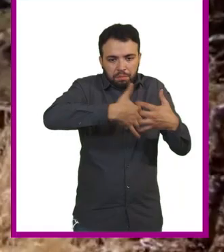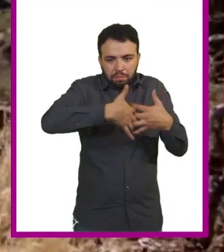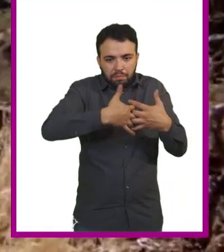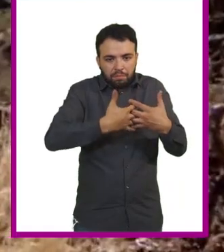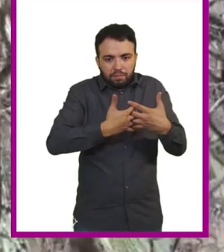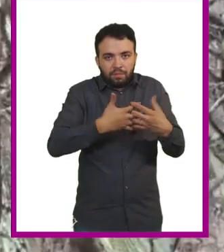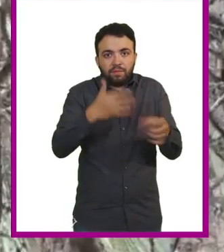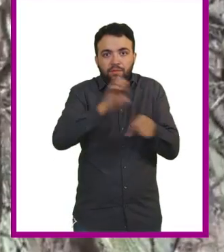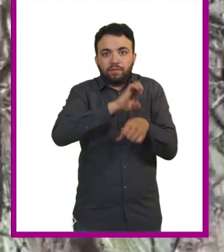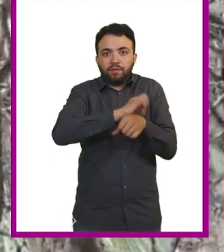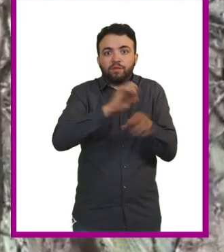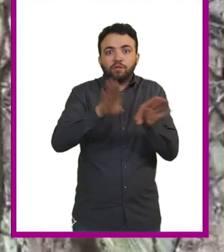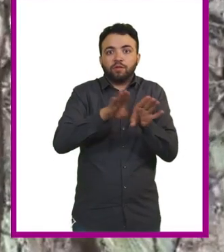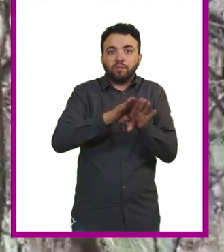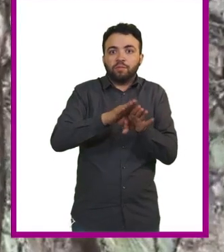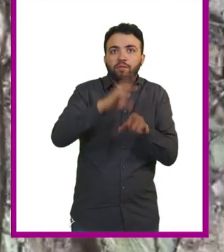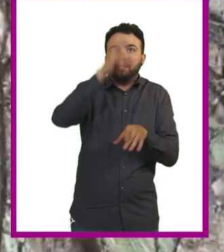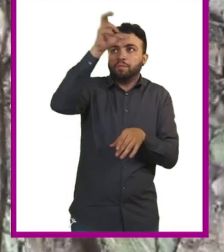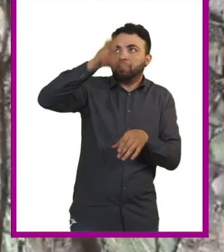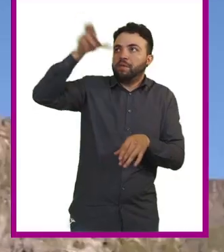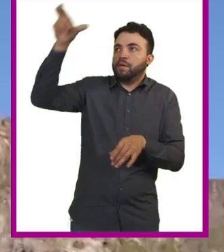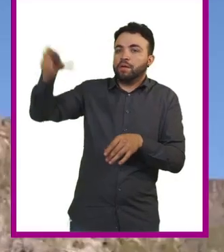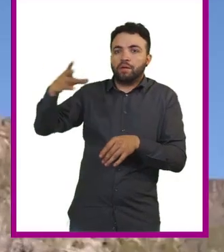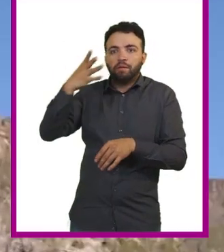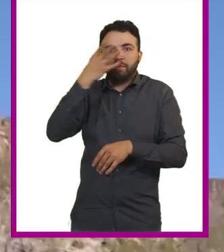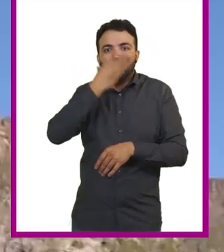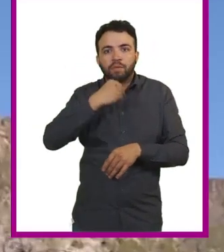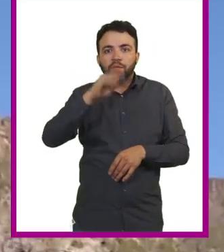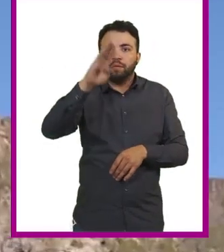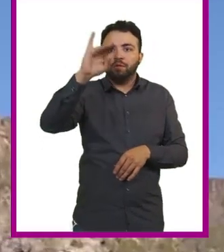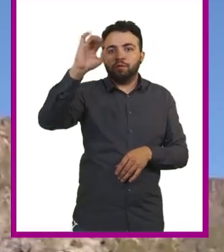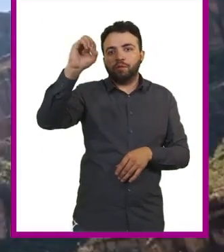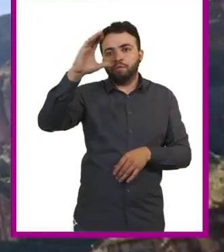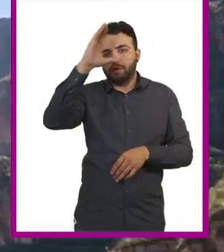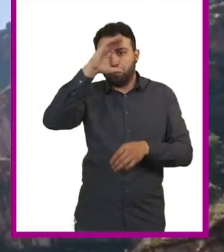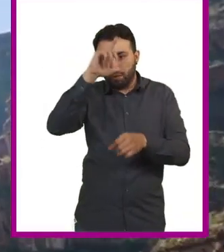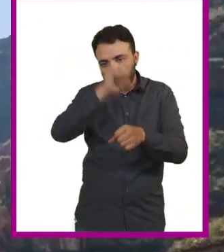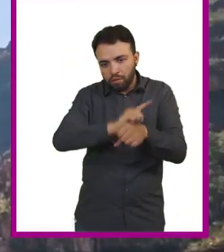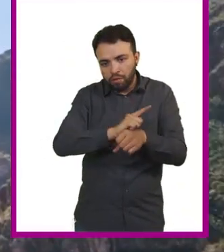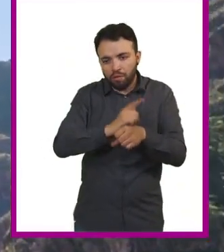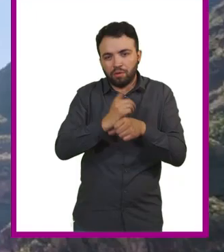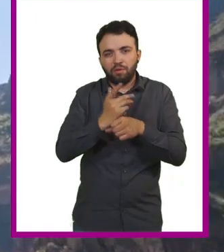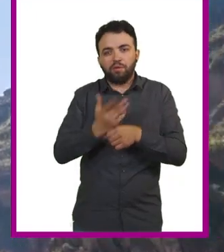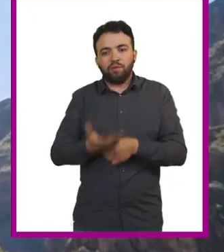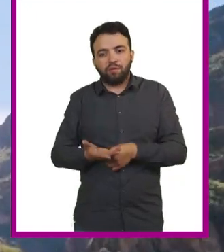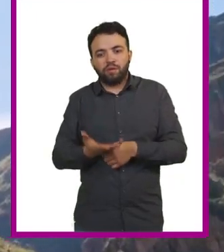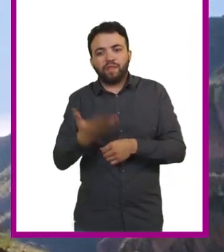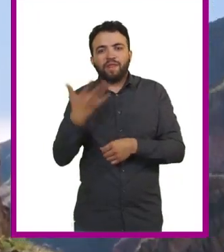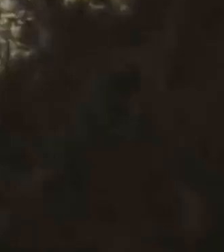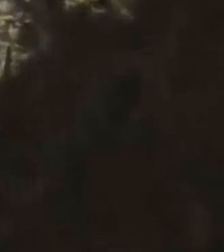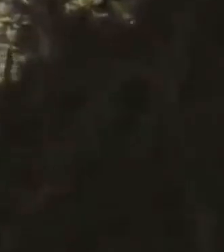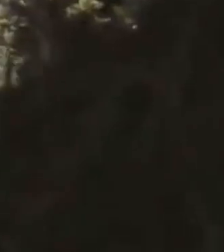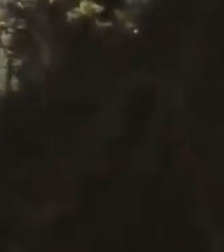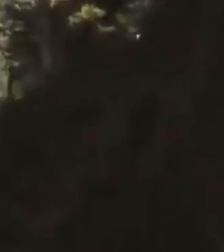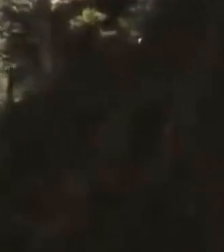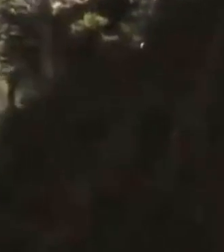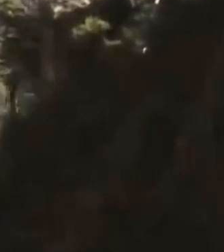paisaje simbólico, un paisaje biocultural, y es un paisaje que tiene muchos